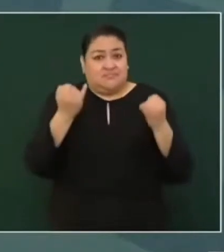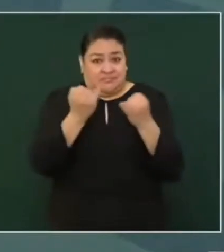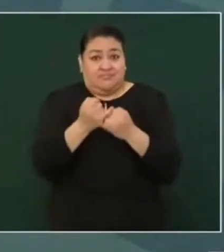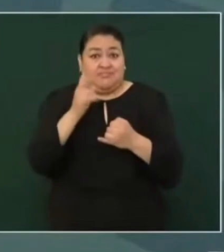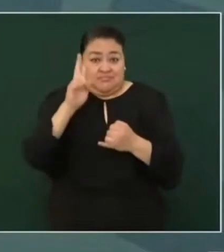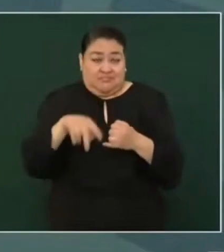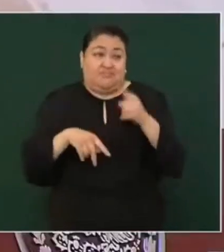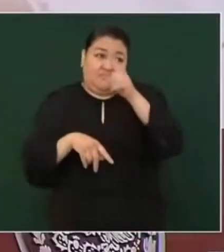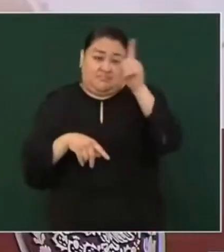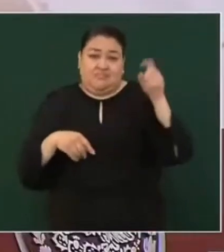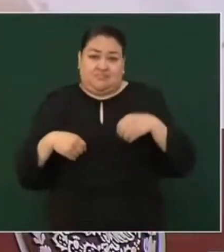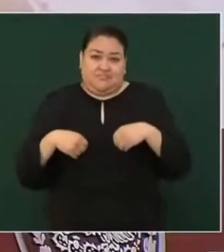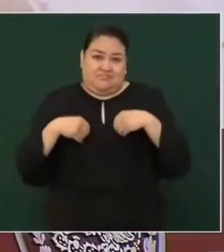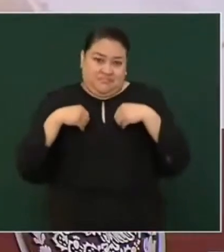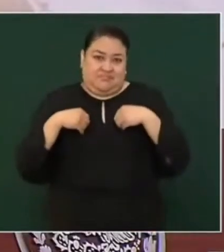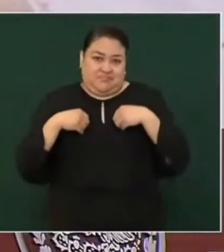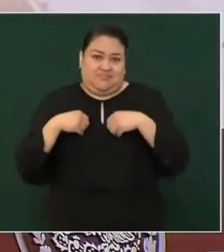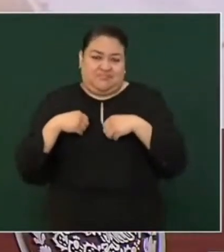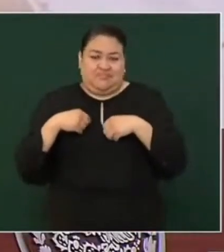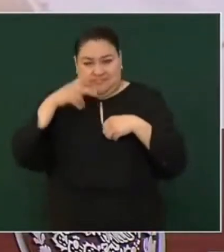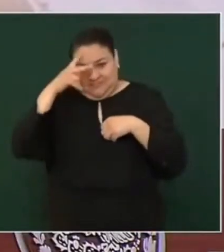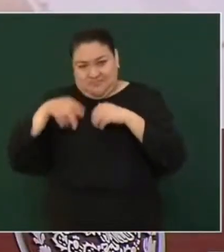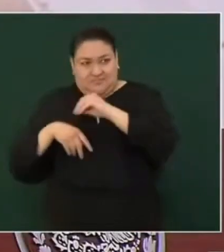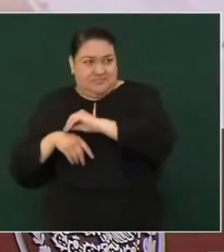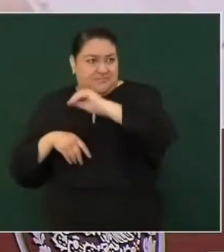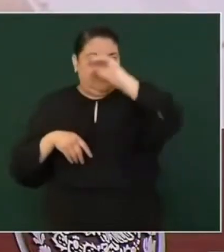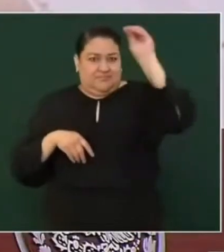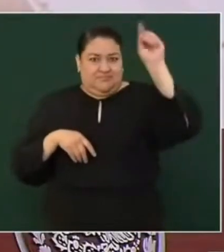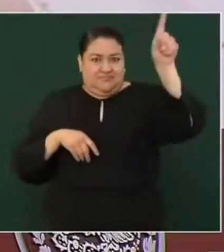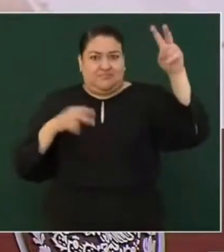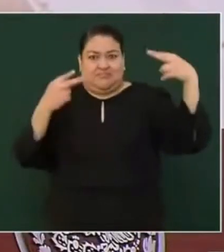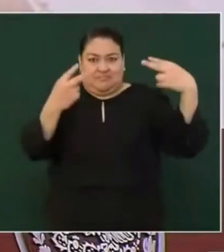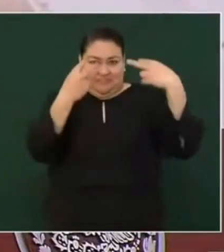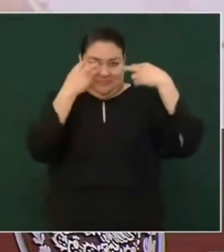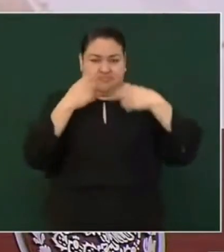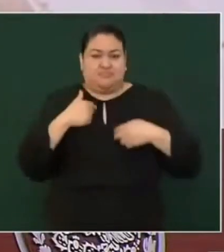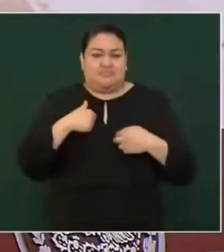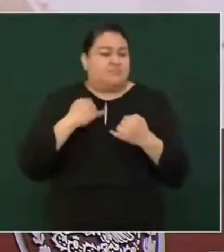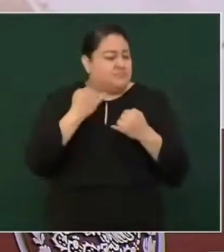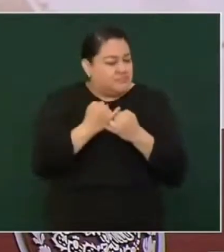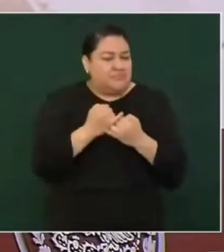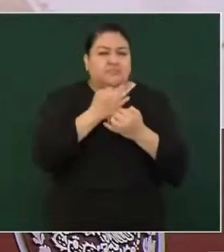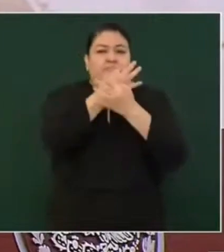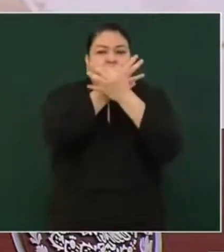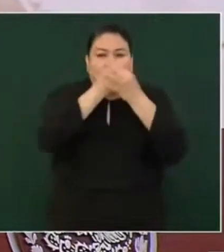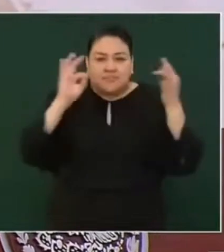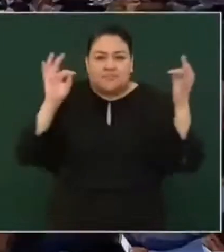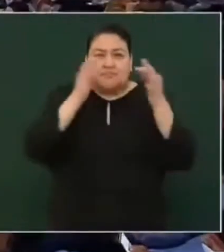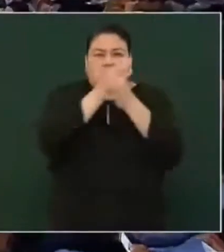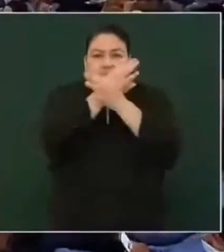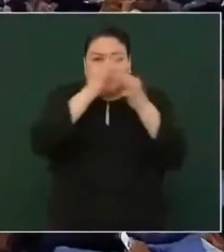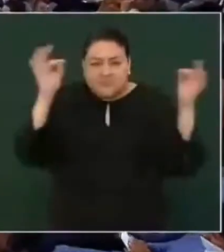paisanos en Estados Unidos. Entonces vamos a seguir así, informando.